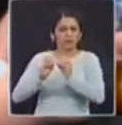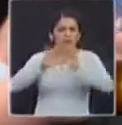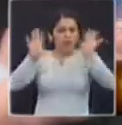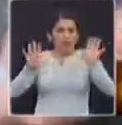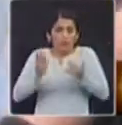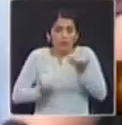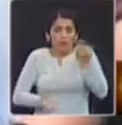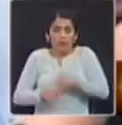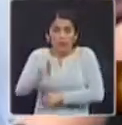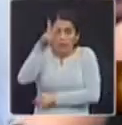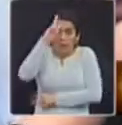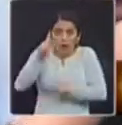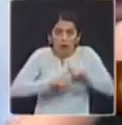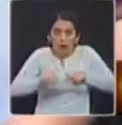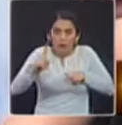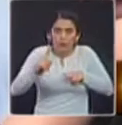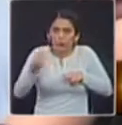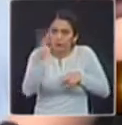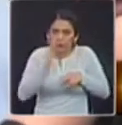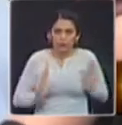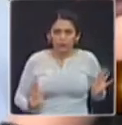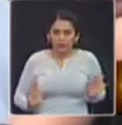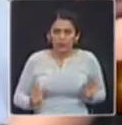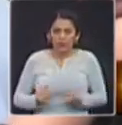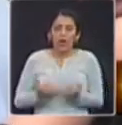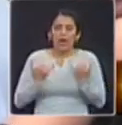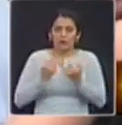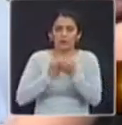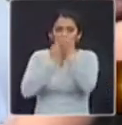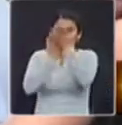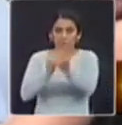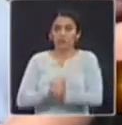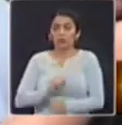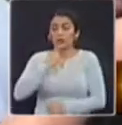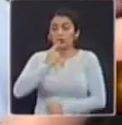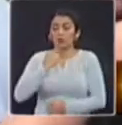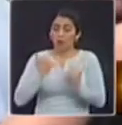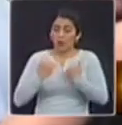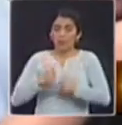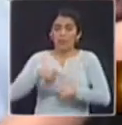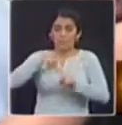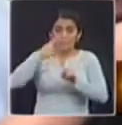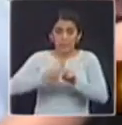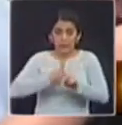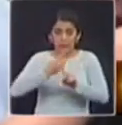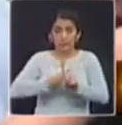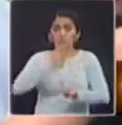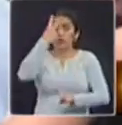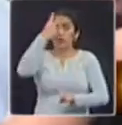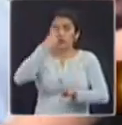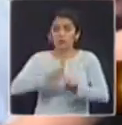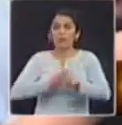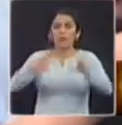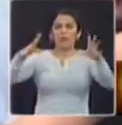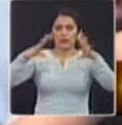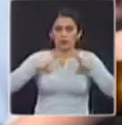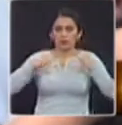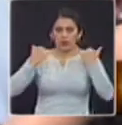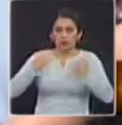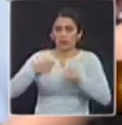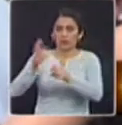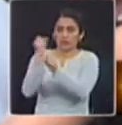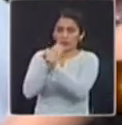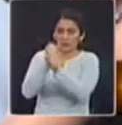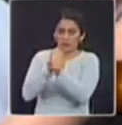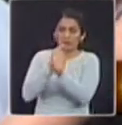intentado fugar. Él ha pedido vacaciones, 2 meses de vacaciones, para evitar rumores de ausencia temporal.